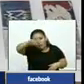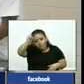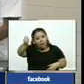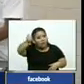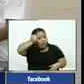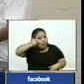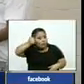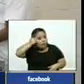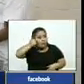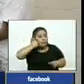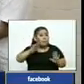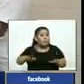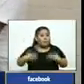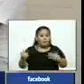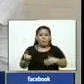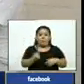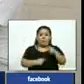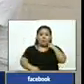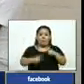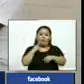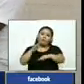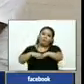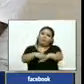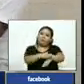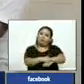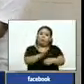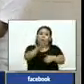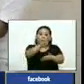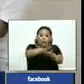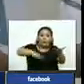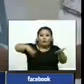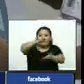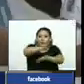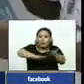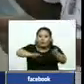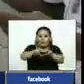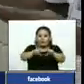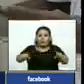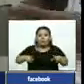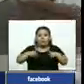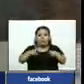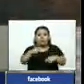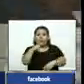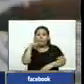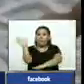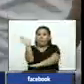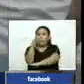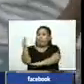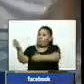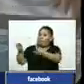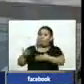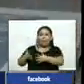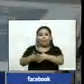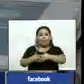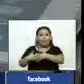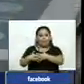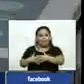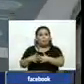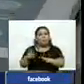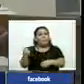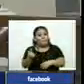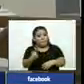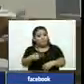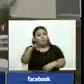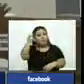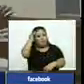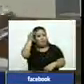autoridades también anunciaron la inauguración de la imprenta penitenciaria donada por la Embajada de los Estados Unidos, en donde los reos van a